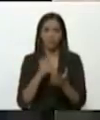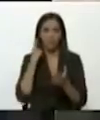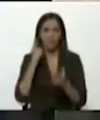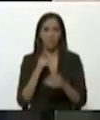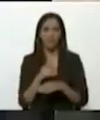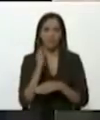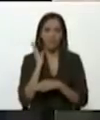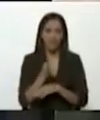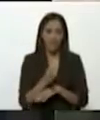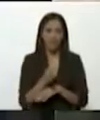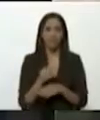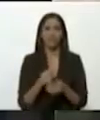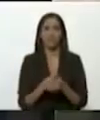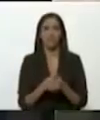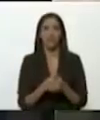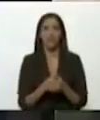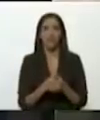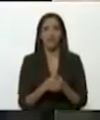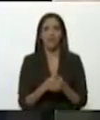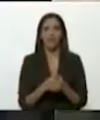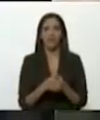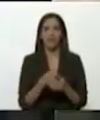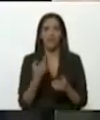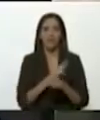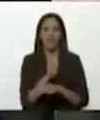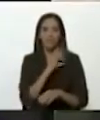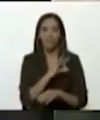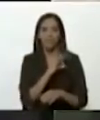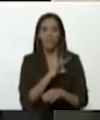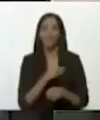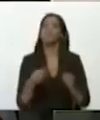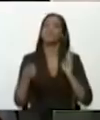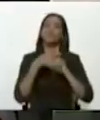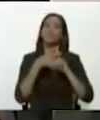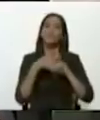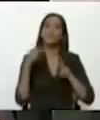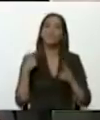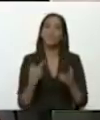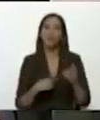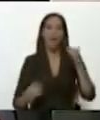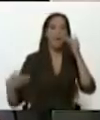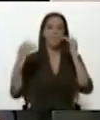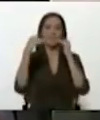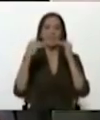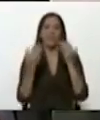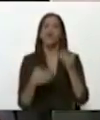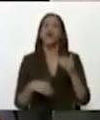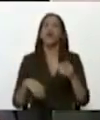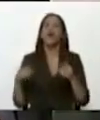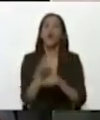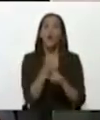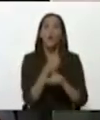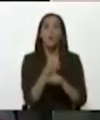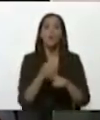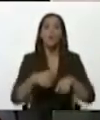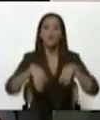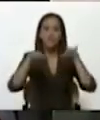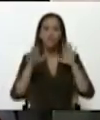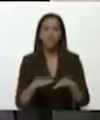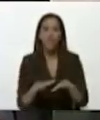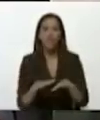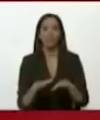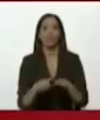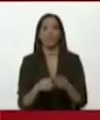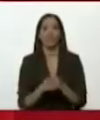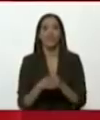Mota Domínguez el día de hoy, por eso va a ser parte de las redes sociales. Estamos en la etiqueta, queremos ponerla de primera. Golpe frustrado en ZK, por favor. Mota Figueroa.